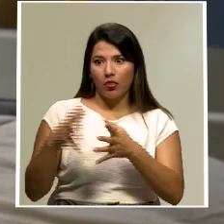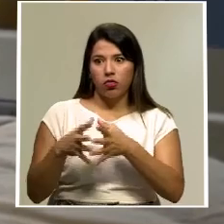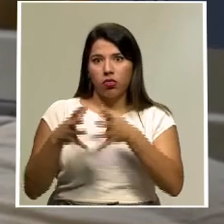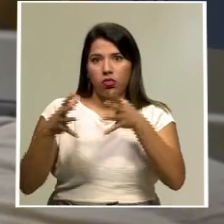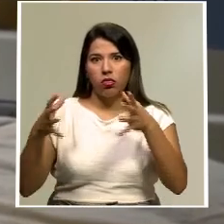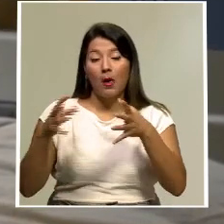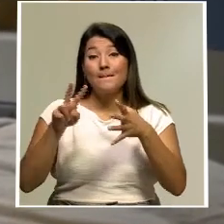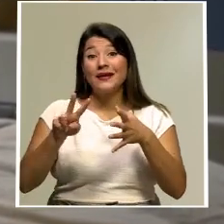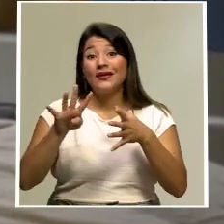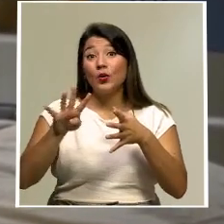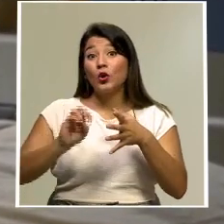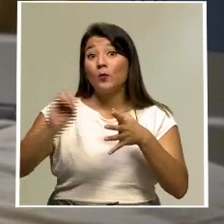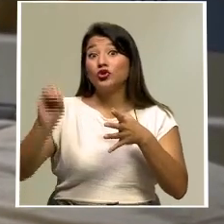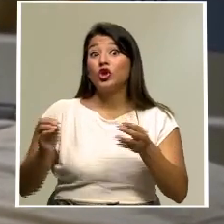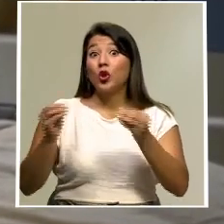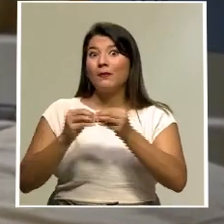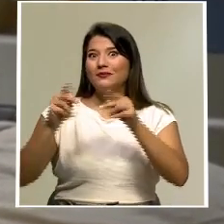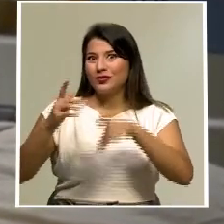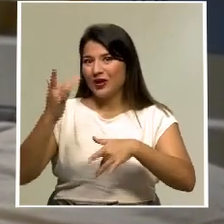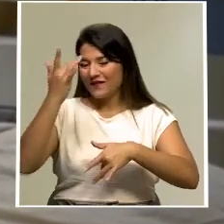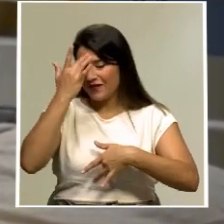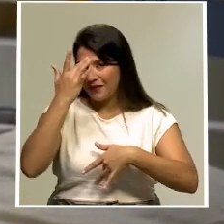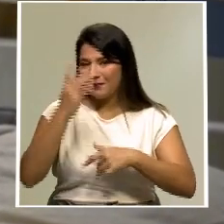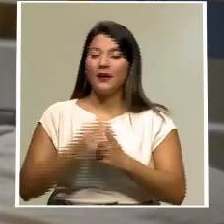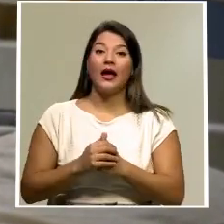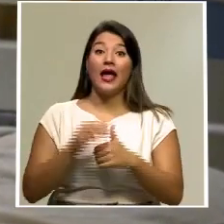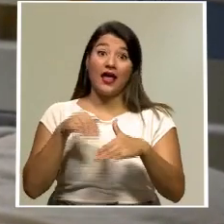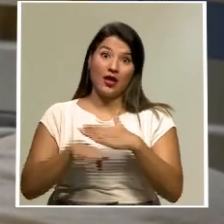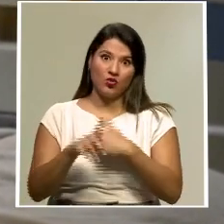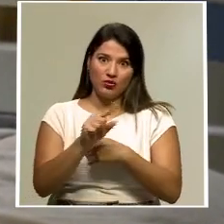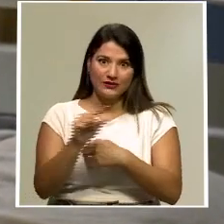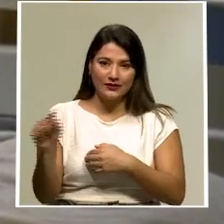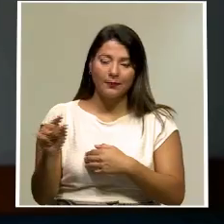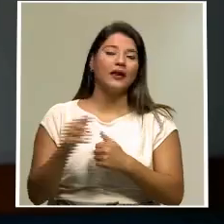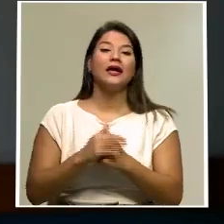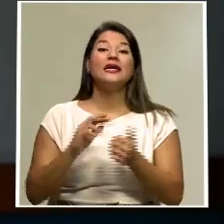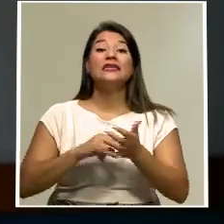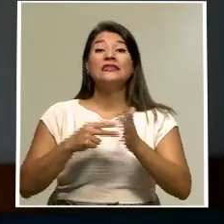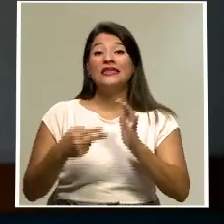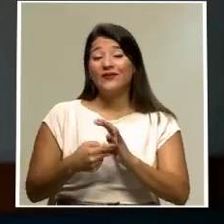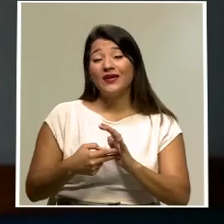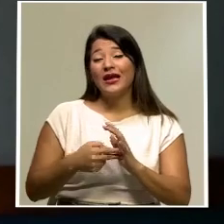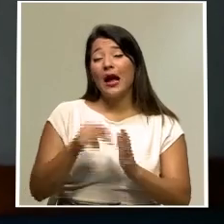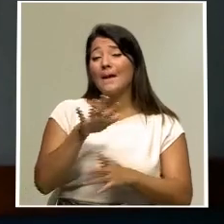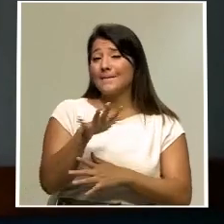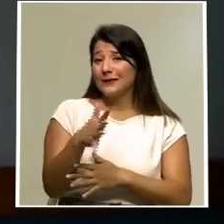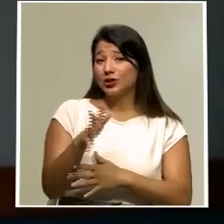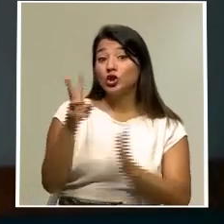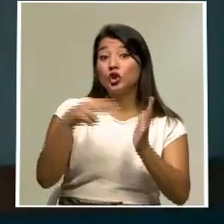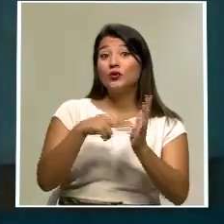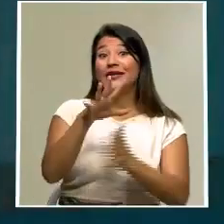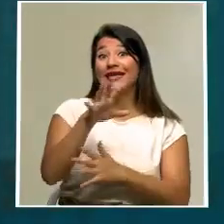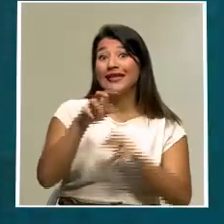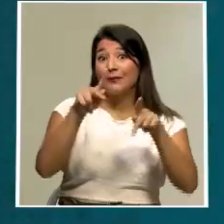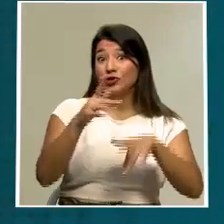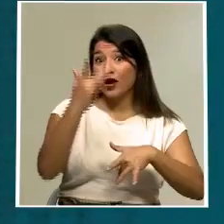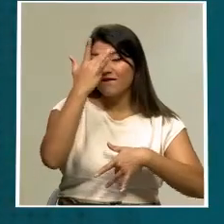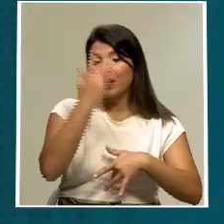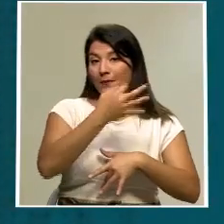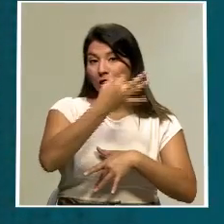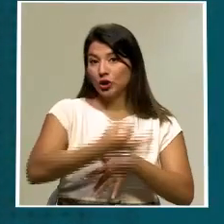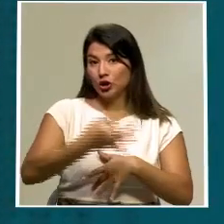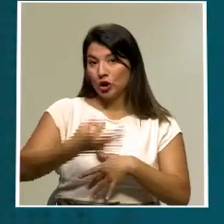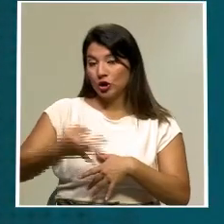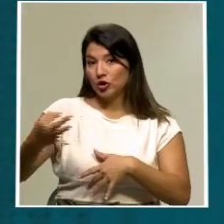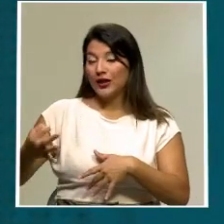24% de contagios en tan solo 8 días. En promedio se están detectando 2.500 casos diarios. Los fallecimientos